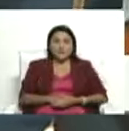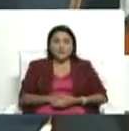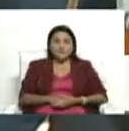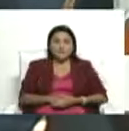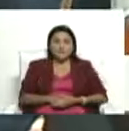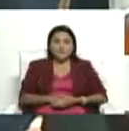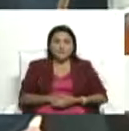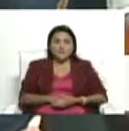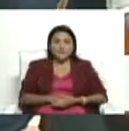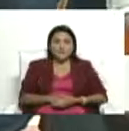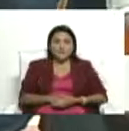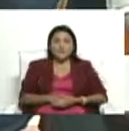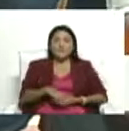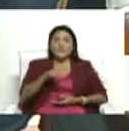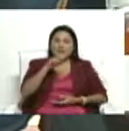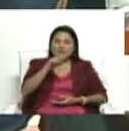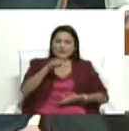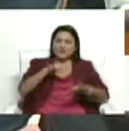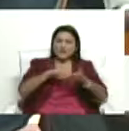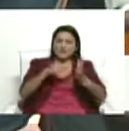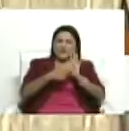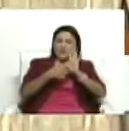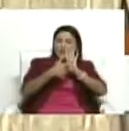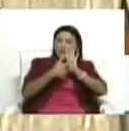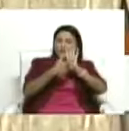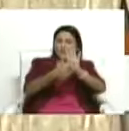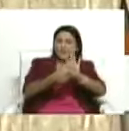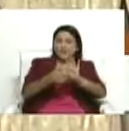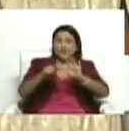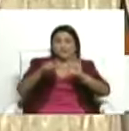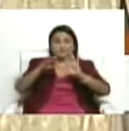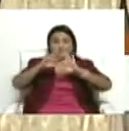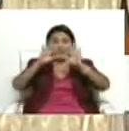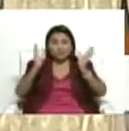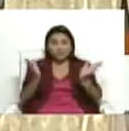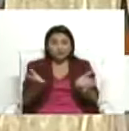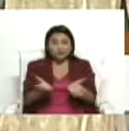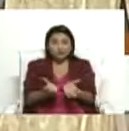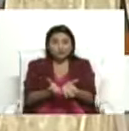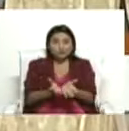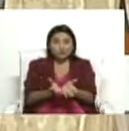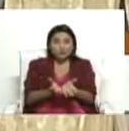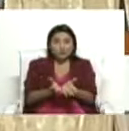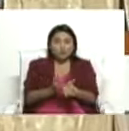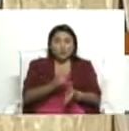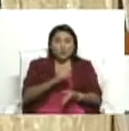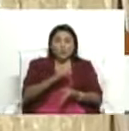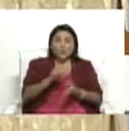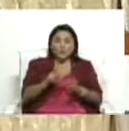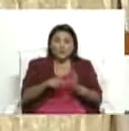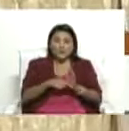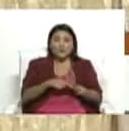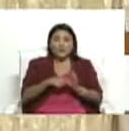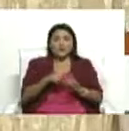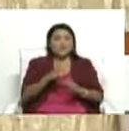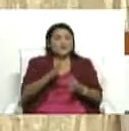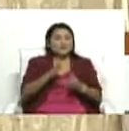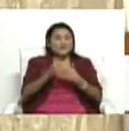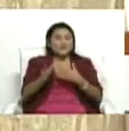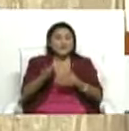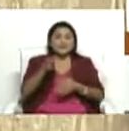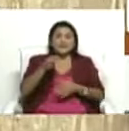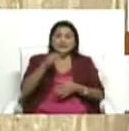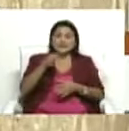Es una demostración al mundo entero de que siempre será